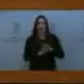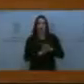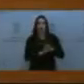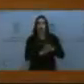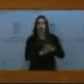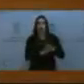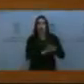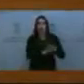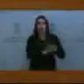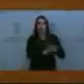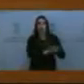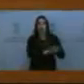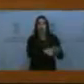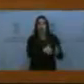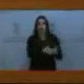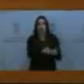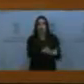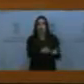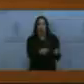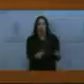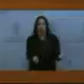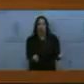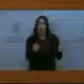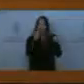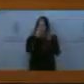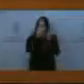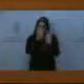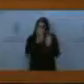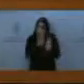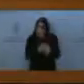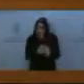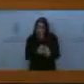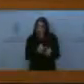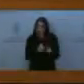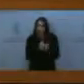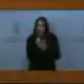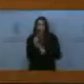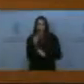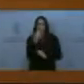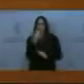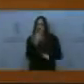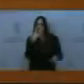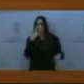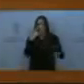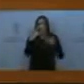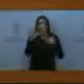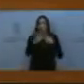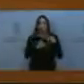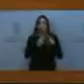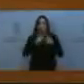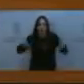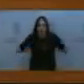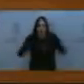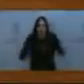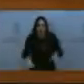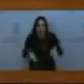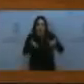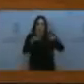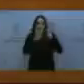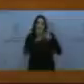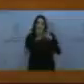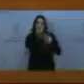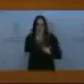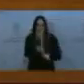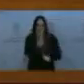el Xerida, cuando la investigación agroalimentaria debería destacar para impulsar el sector primario. Los